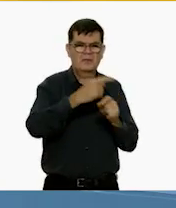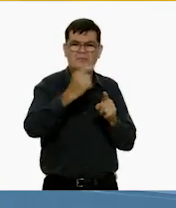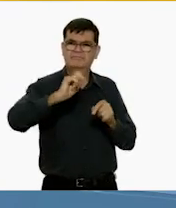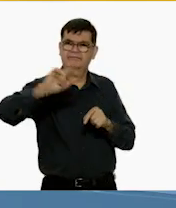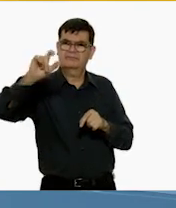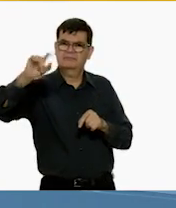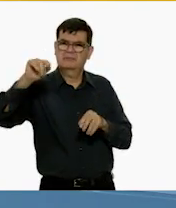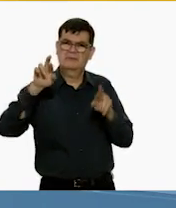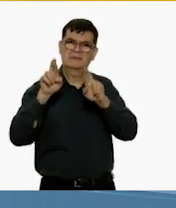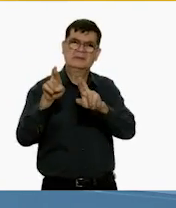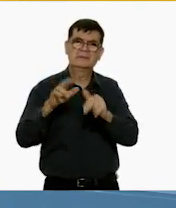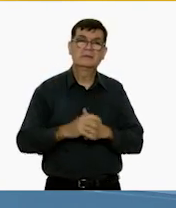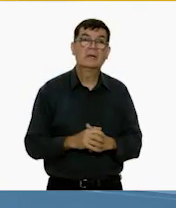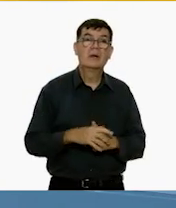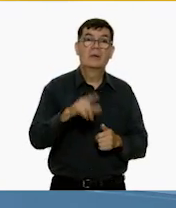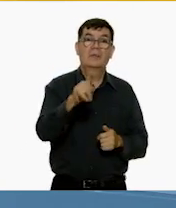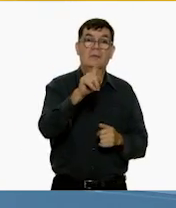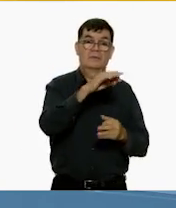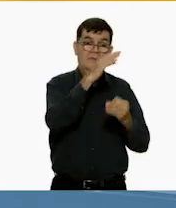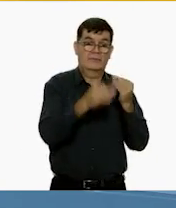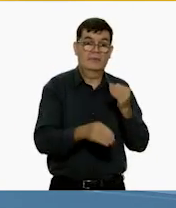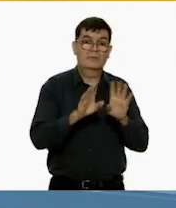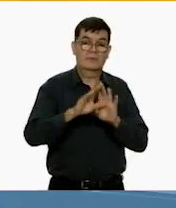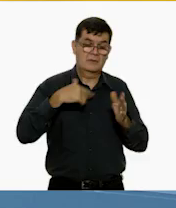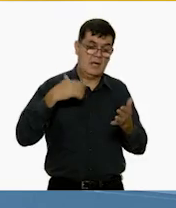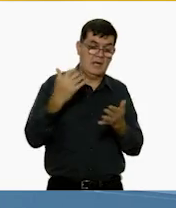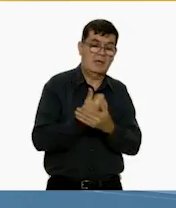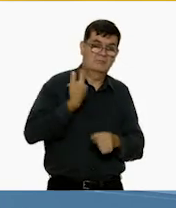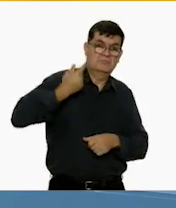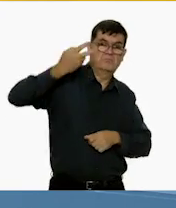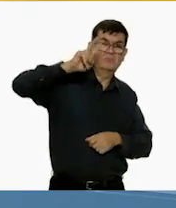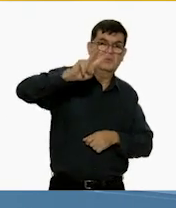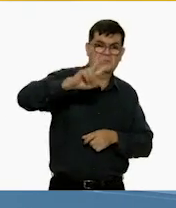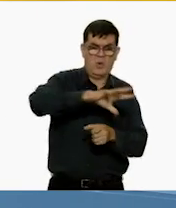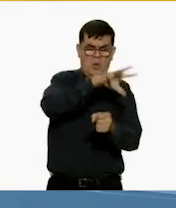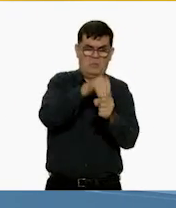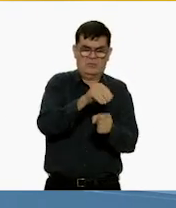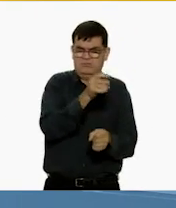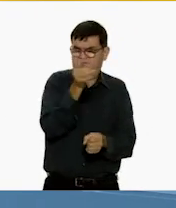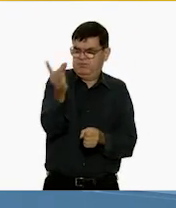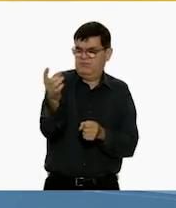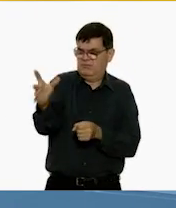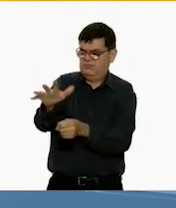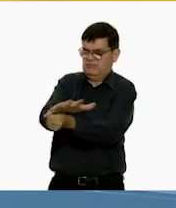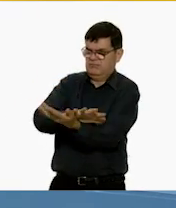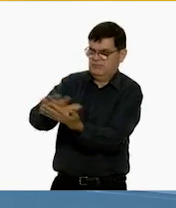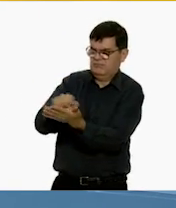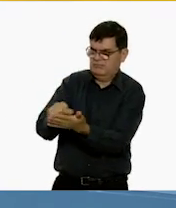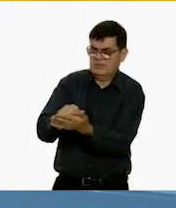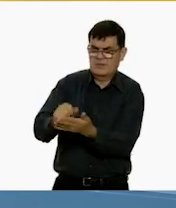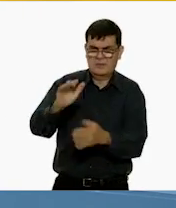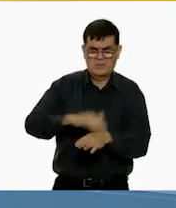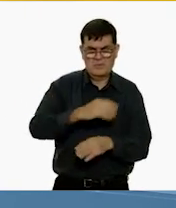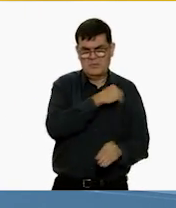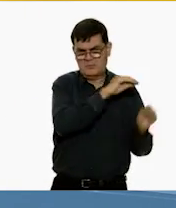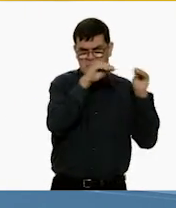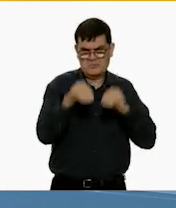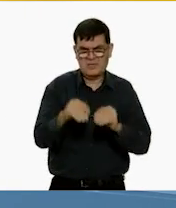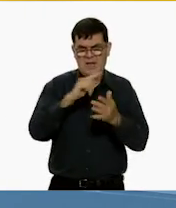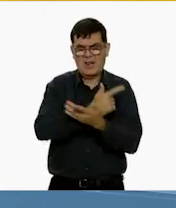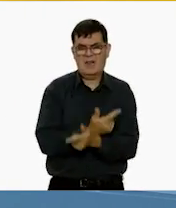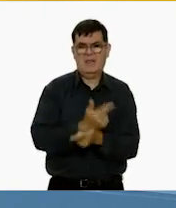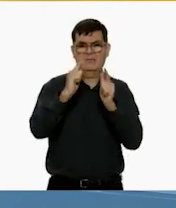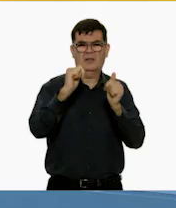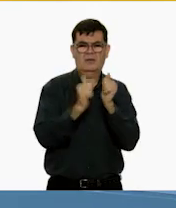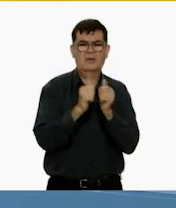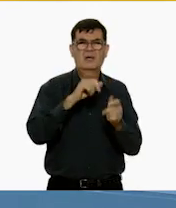privilegiadas. Al fin, se pudo ganar una victoria completa sobre esos intereses, planteando los principios proclamados en la